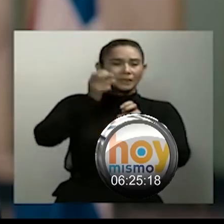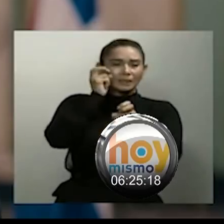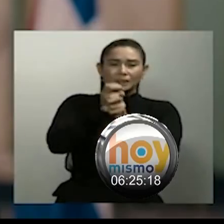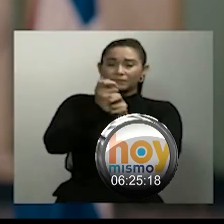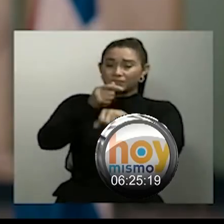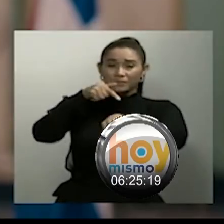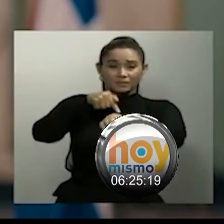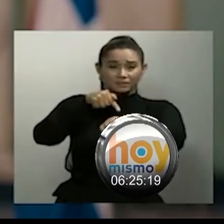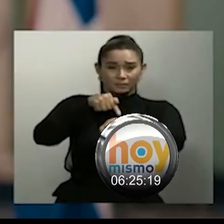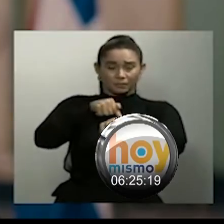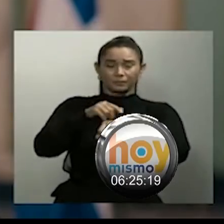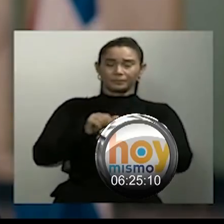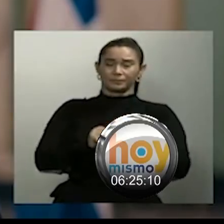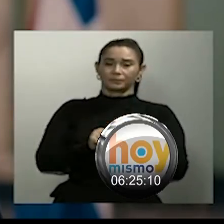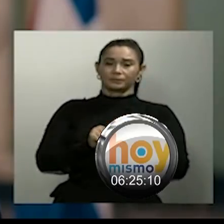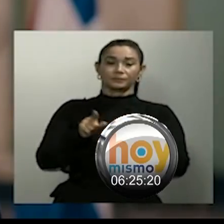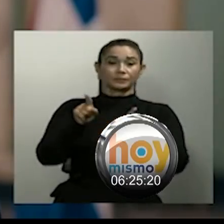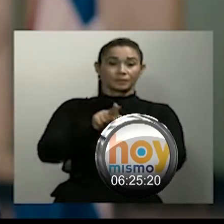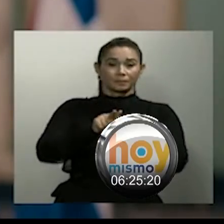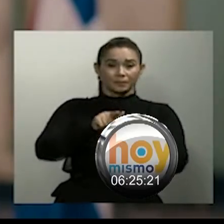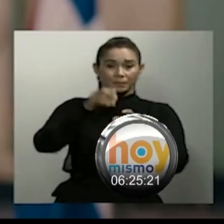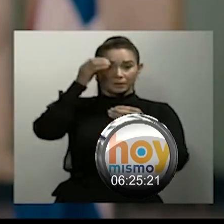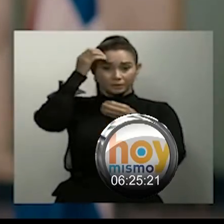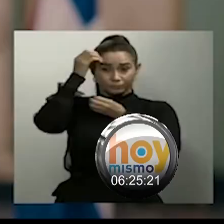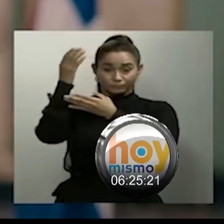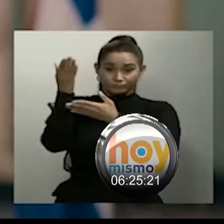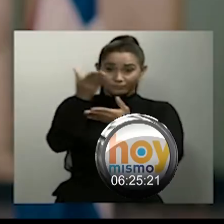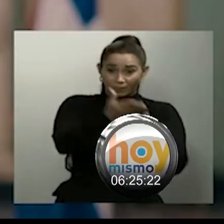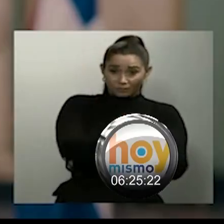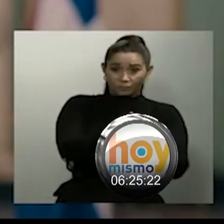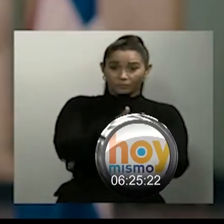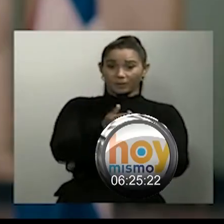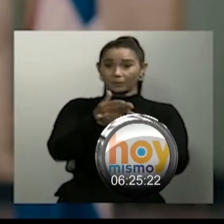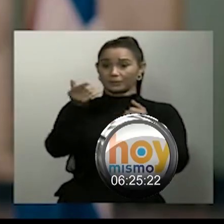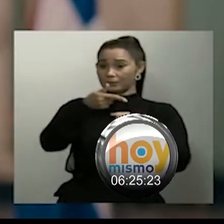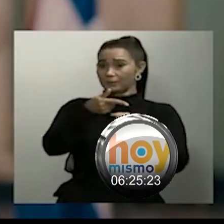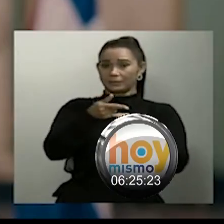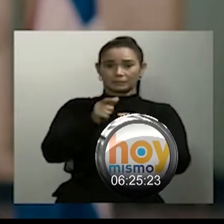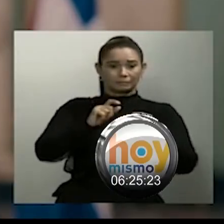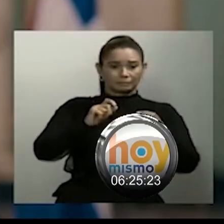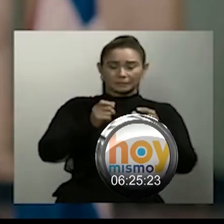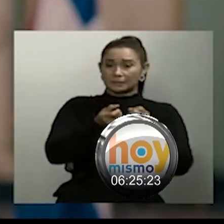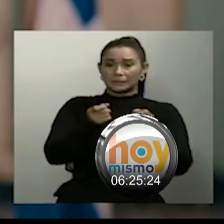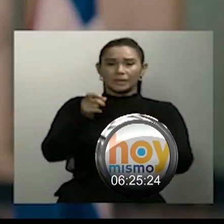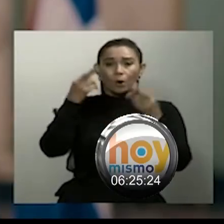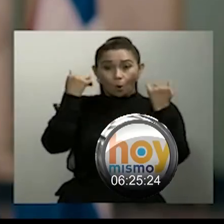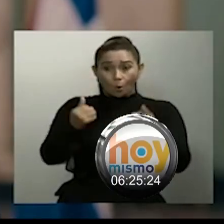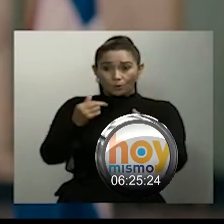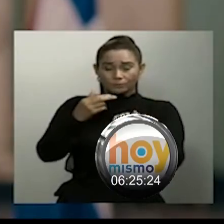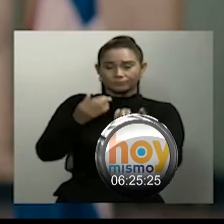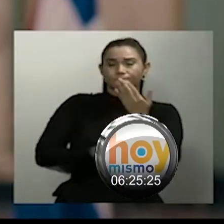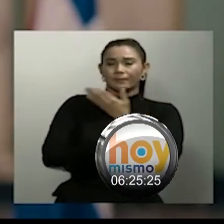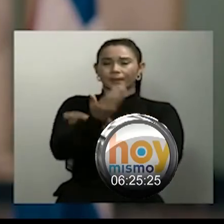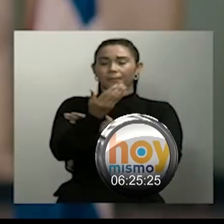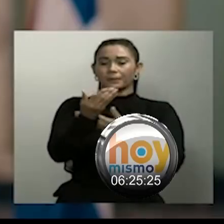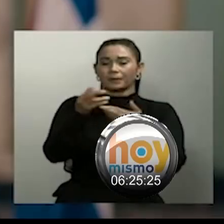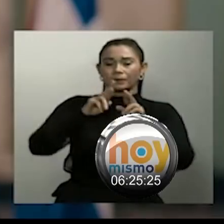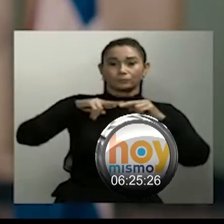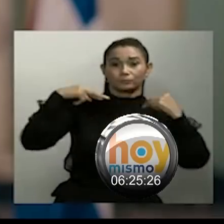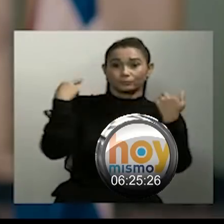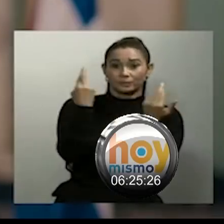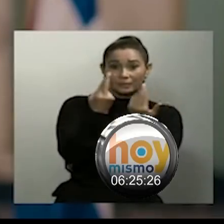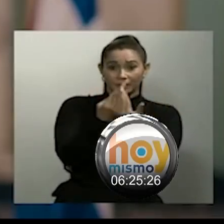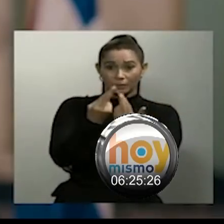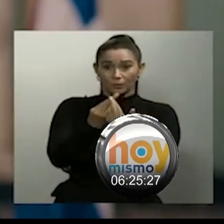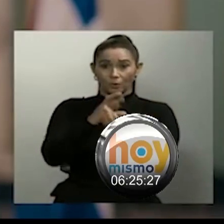en la oficina de... De Chuba. Sí. De Chuba, que no, del cónsul. Eligio Jaques. Yo sí me alegro que estemos